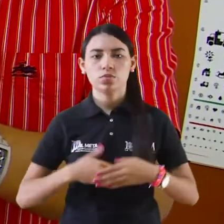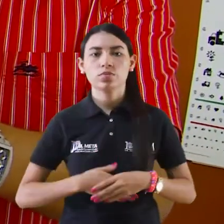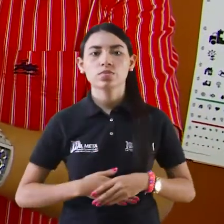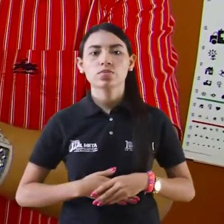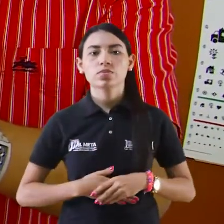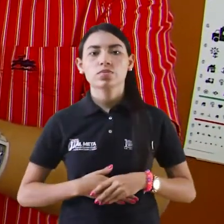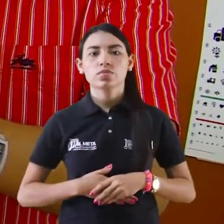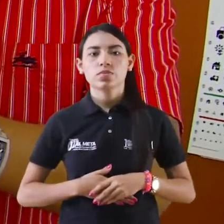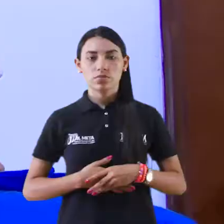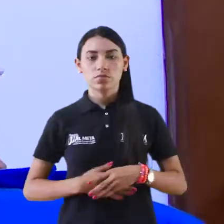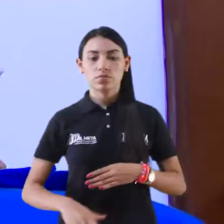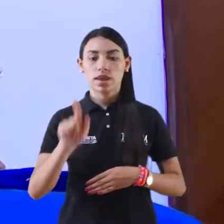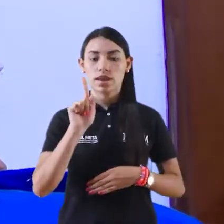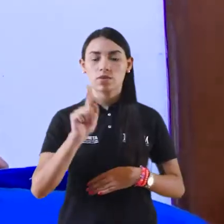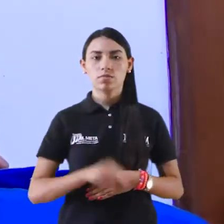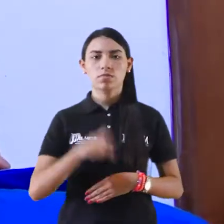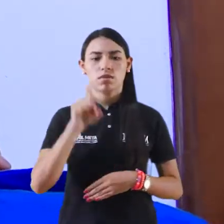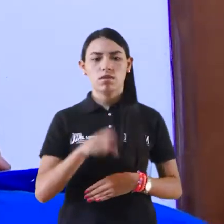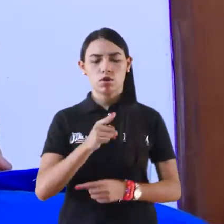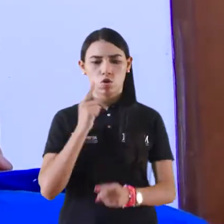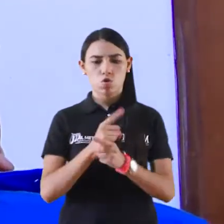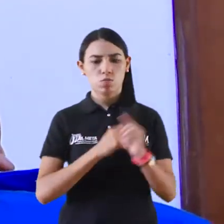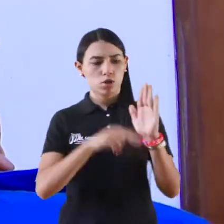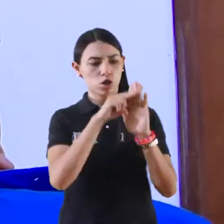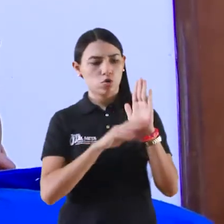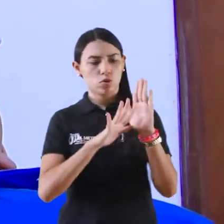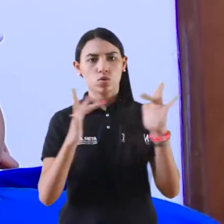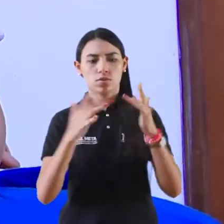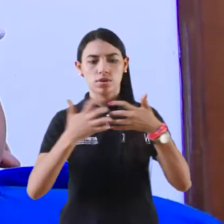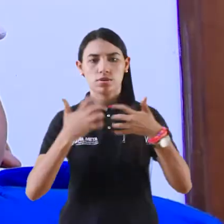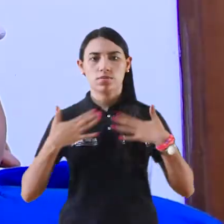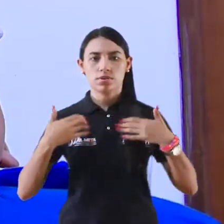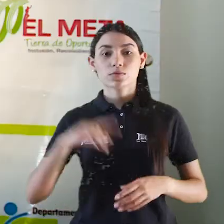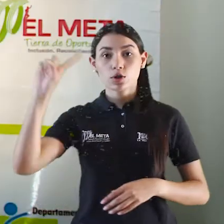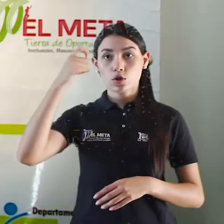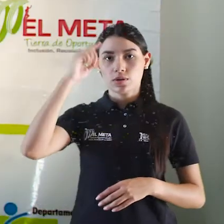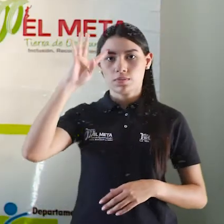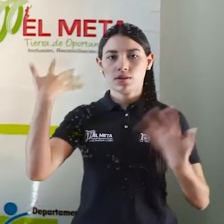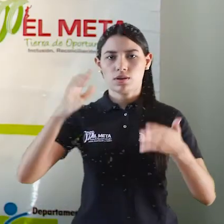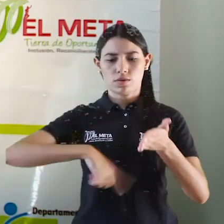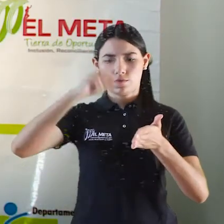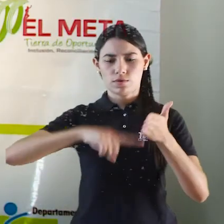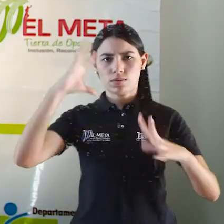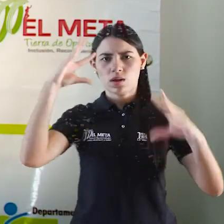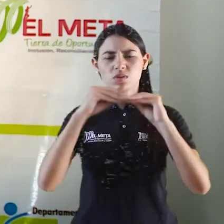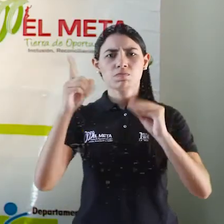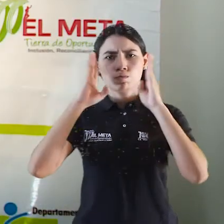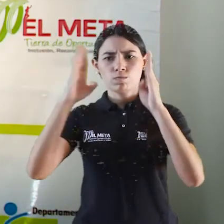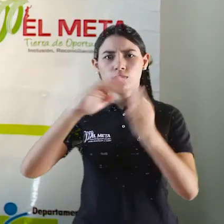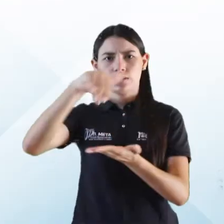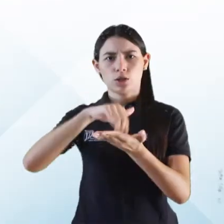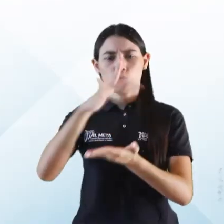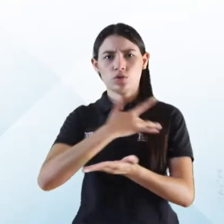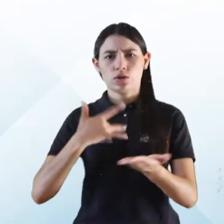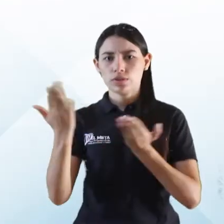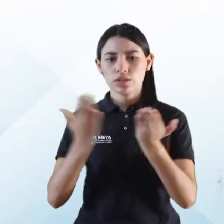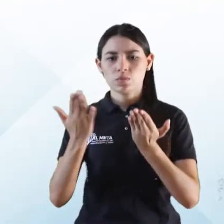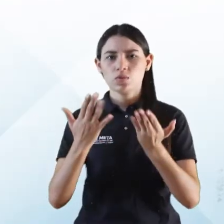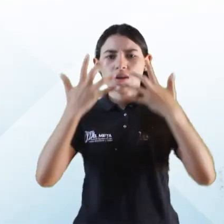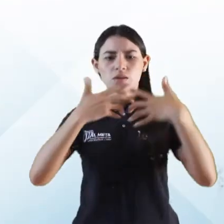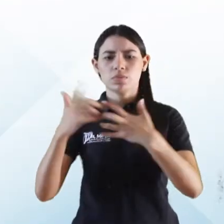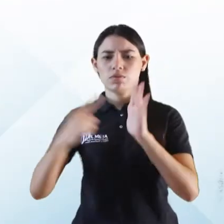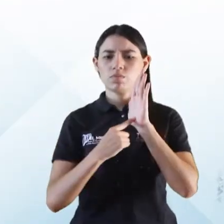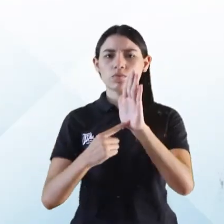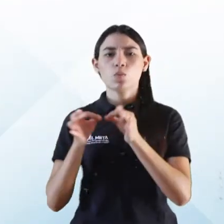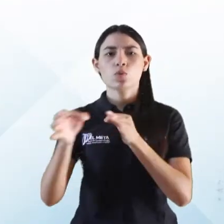sistema. Cumplir las normas del sistema de salud. La empresa hace presencia en